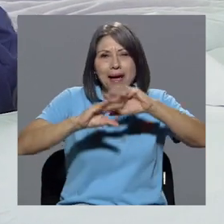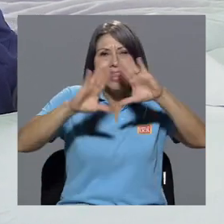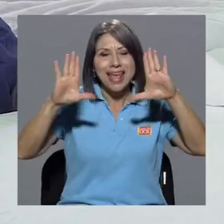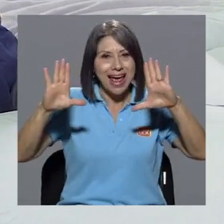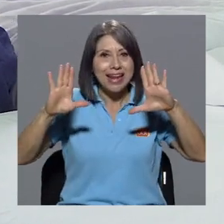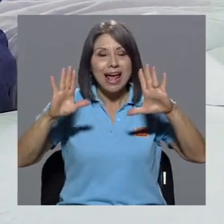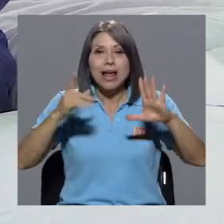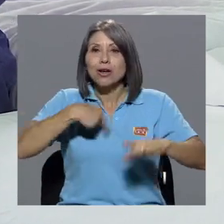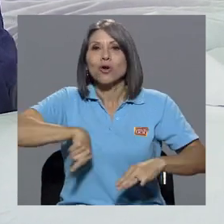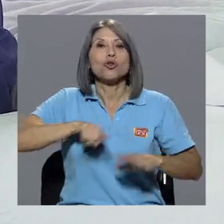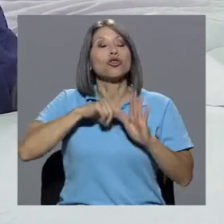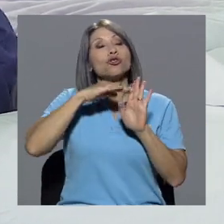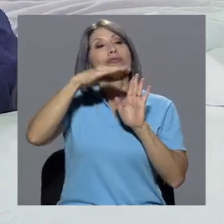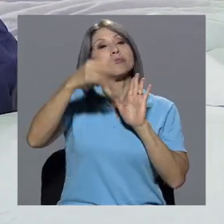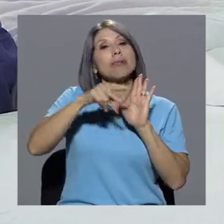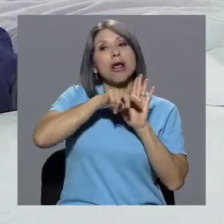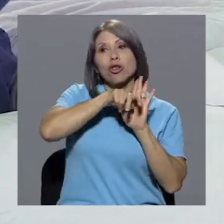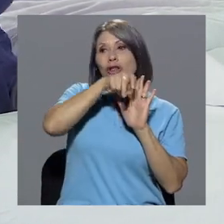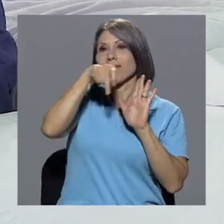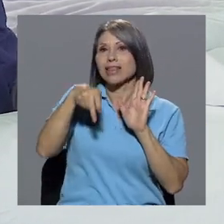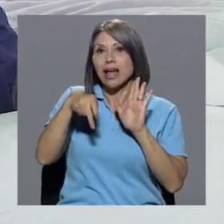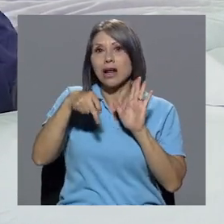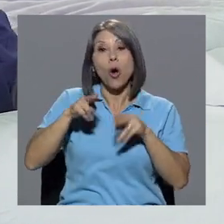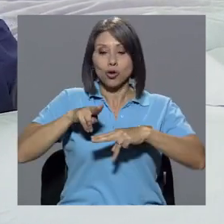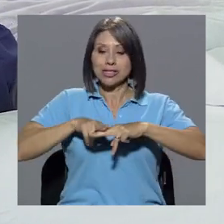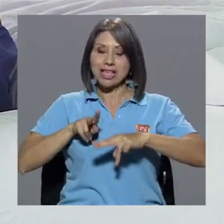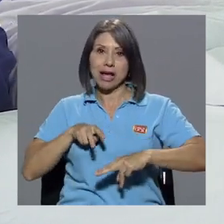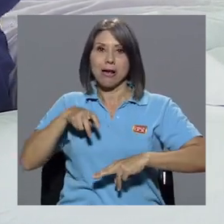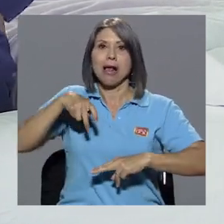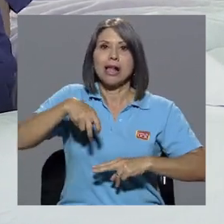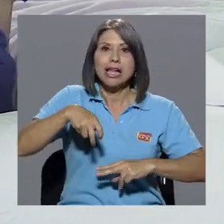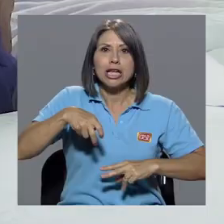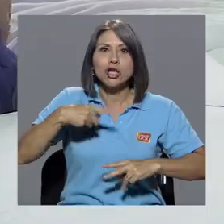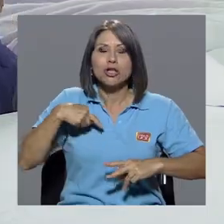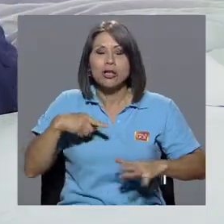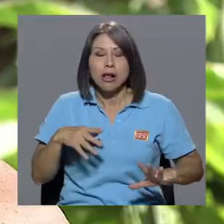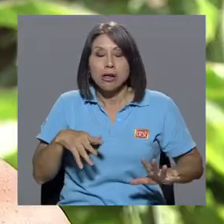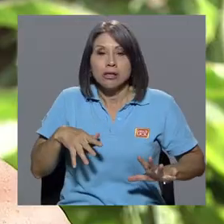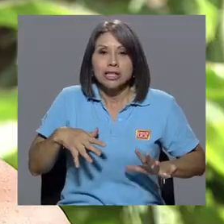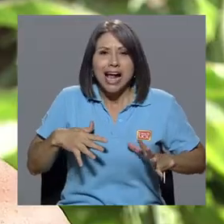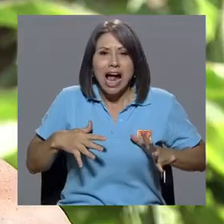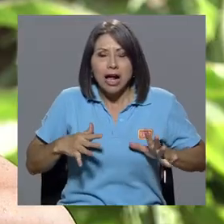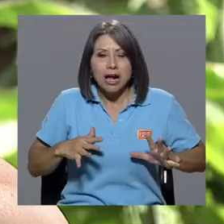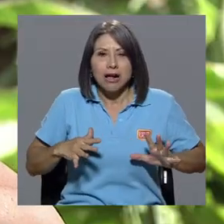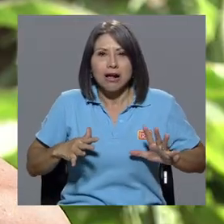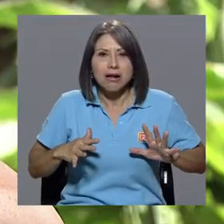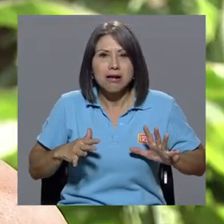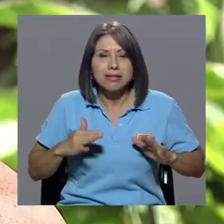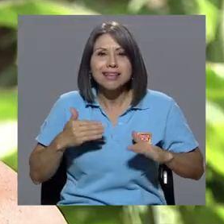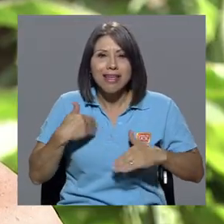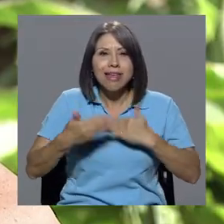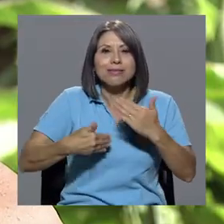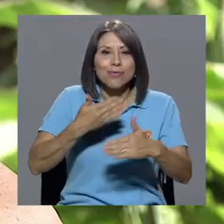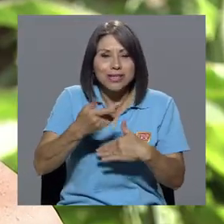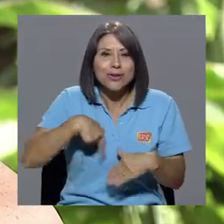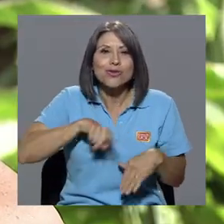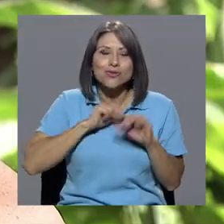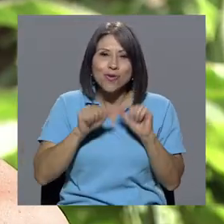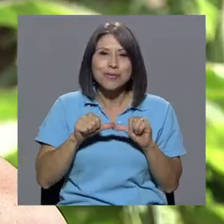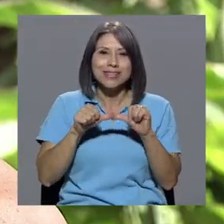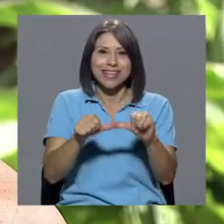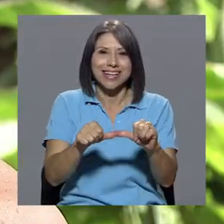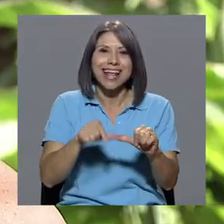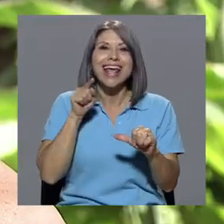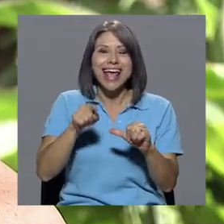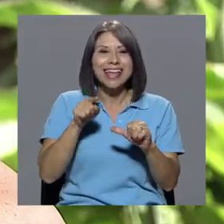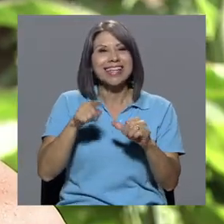de arranque. Nos vamos a levantar o inclusive nos vamos a levantar de una silla y nos quedamos trabados por un momentito y ya después podemos avanzar.